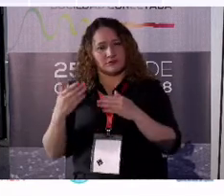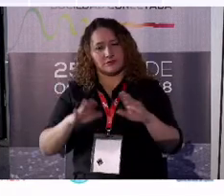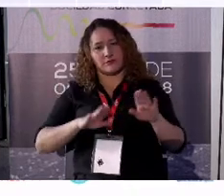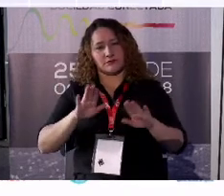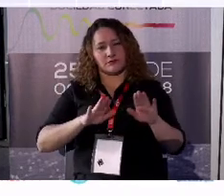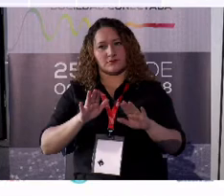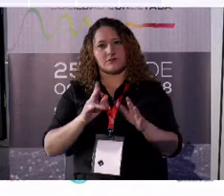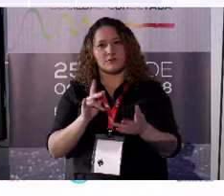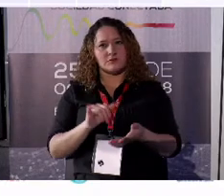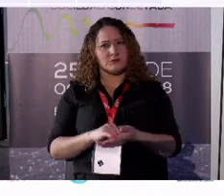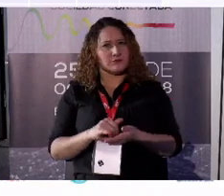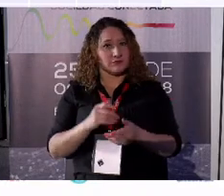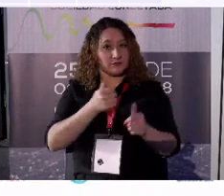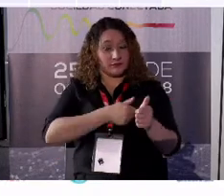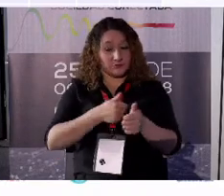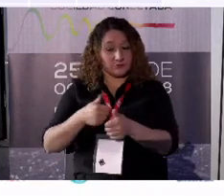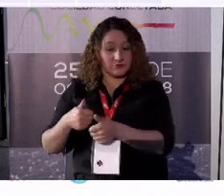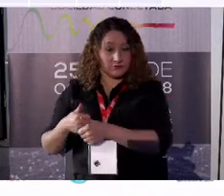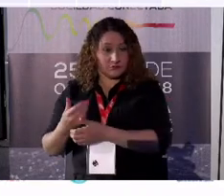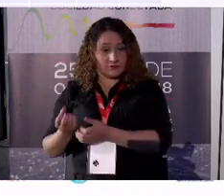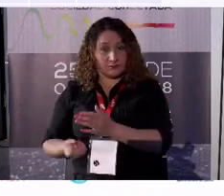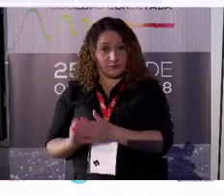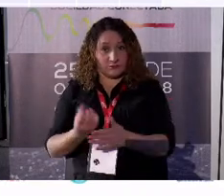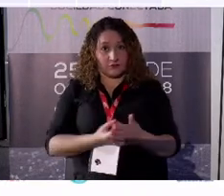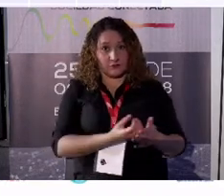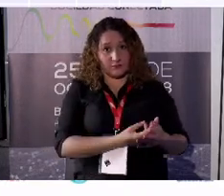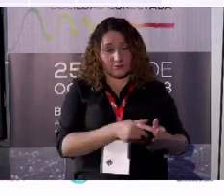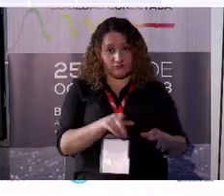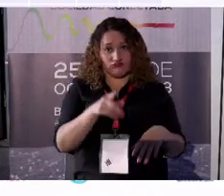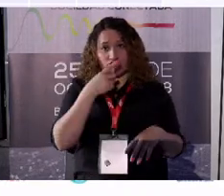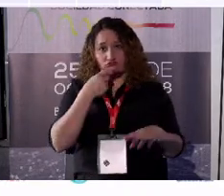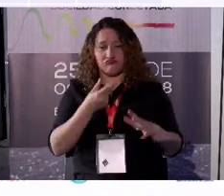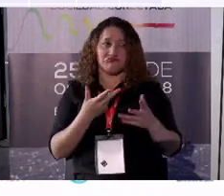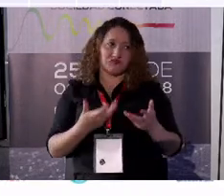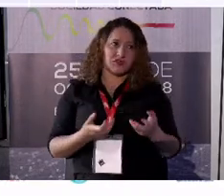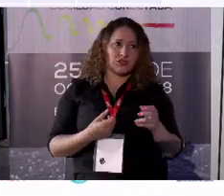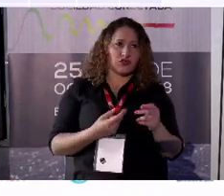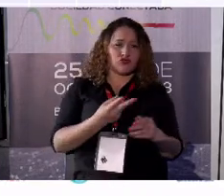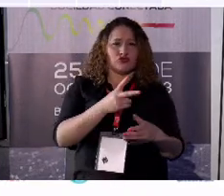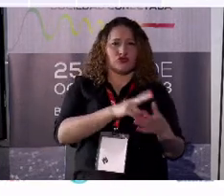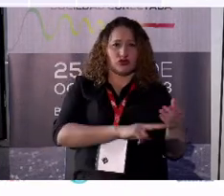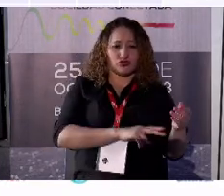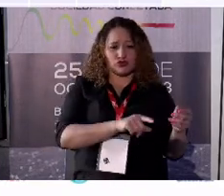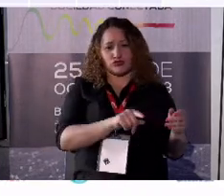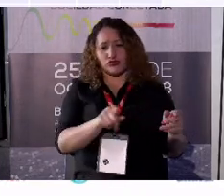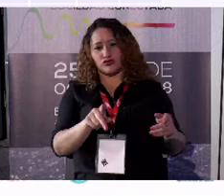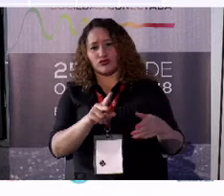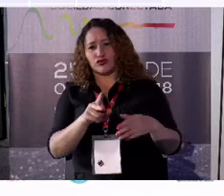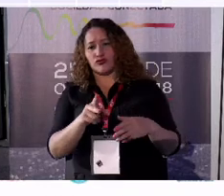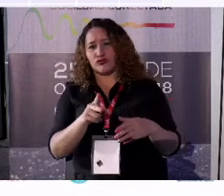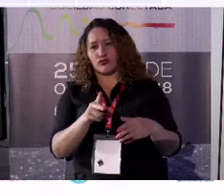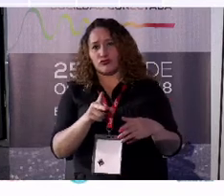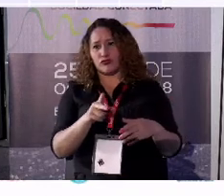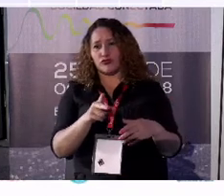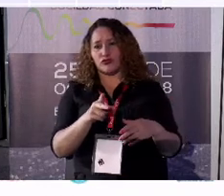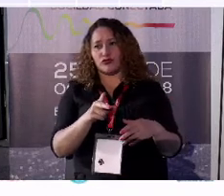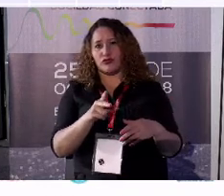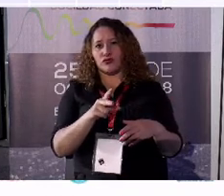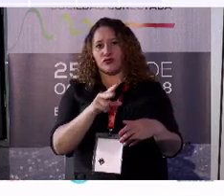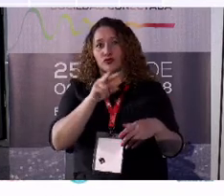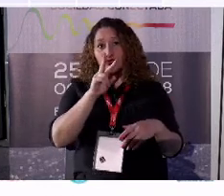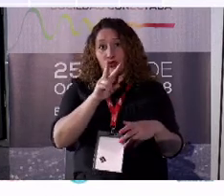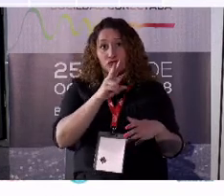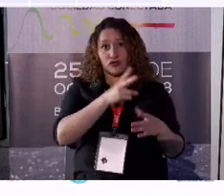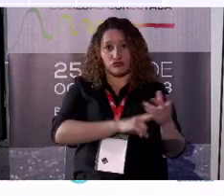precios de cada uno de ellos, y el participante dice, yo quiero 2 unidades en esta región, 2 unidades, o sea, dos